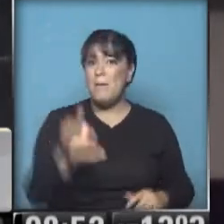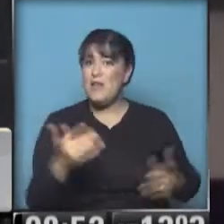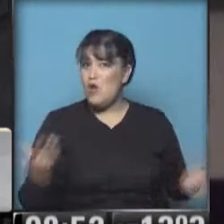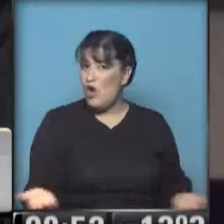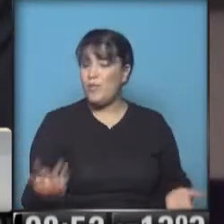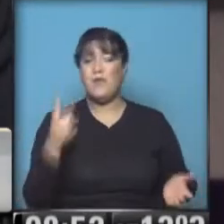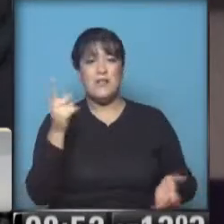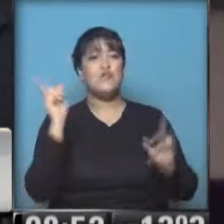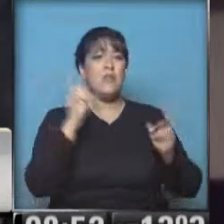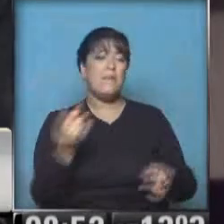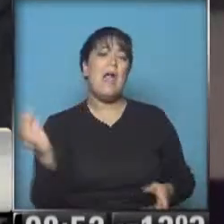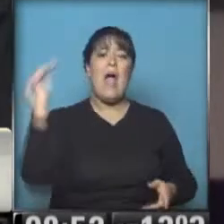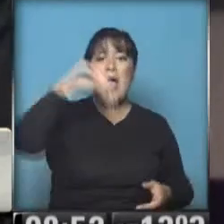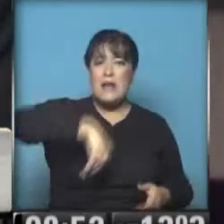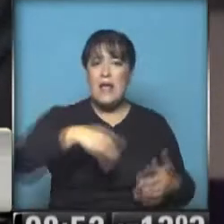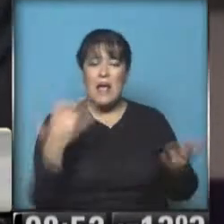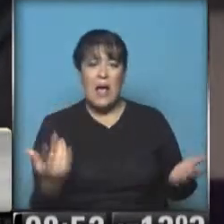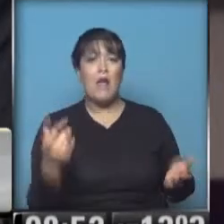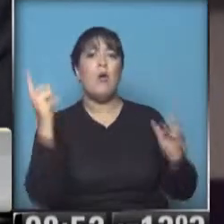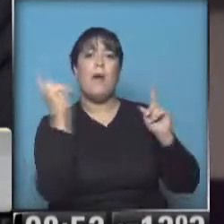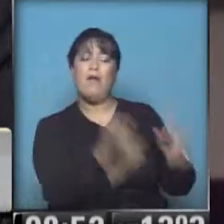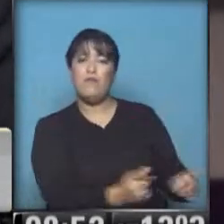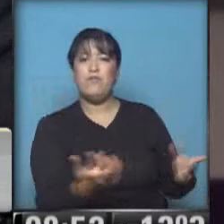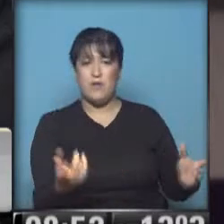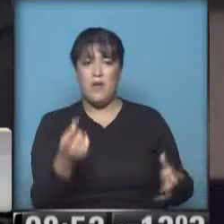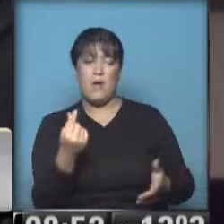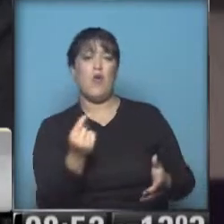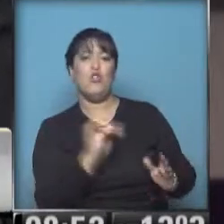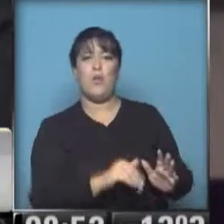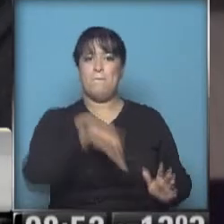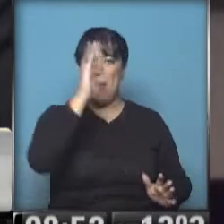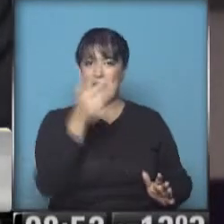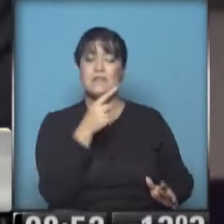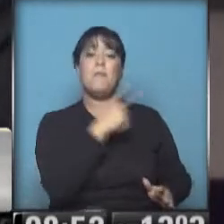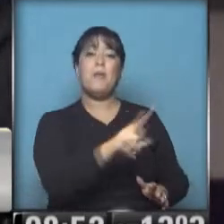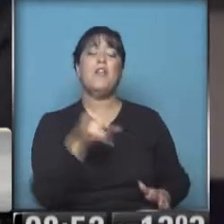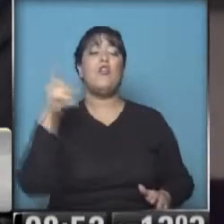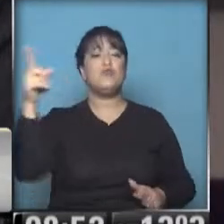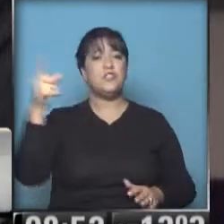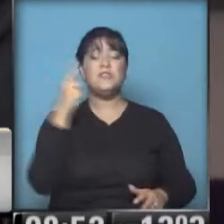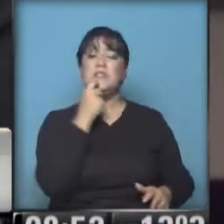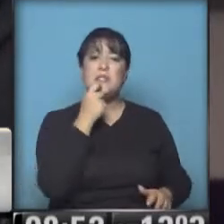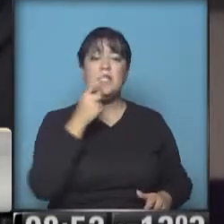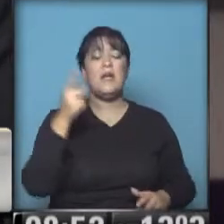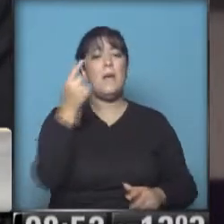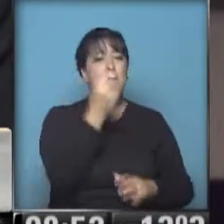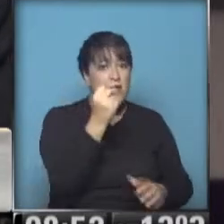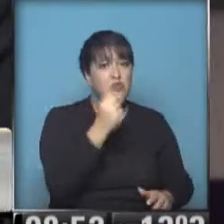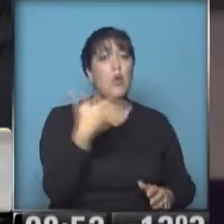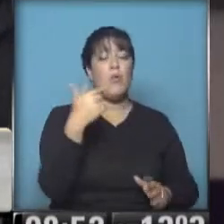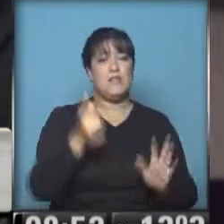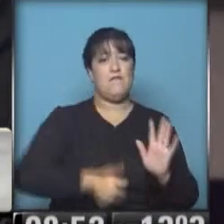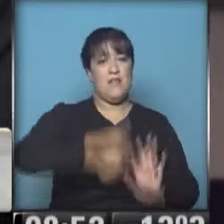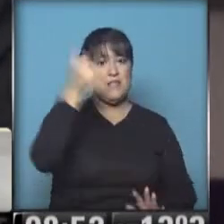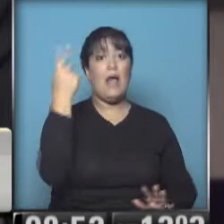agreguémosle el costo de tenerlos almacenados pero si se especula con la devaluación que nos empezó puede tener una ventaja el mayor